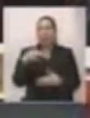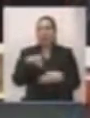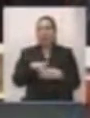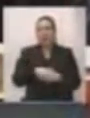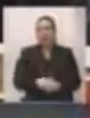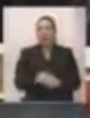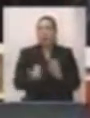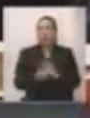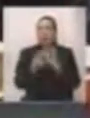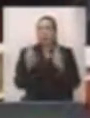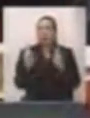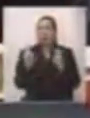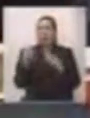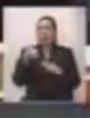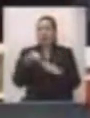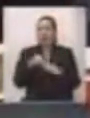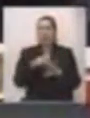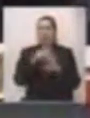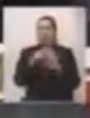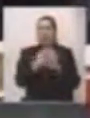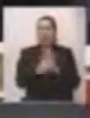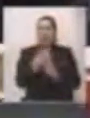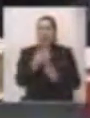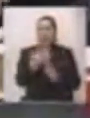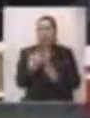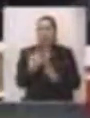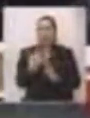segunda votación del nuevo texto sustitutorio del proyecto de ley